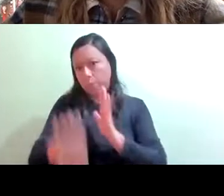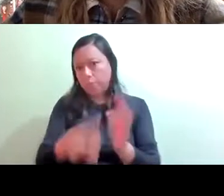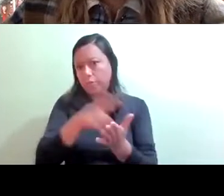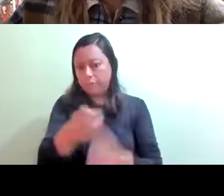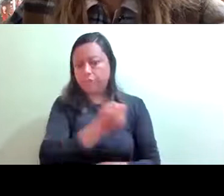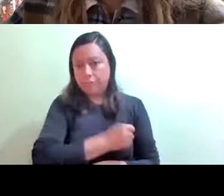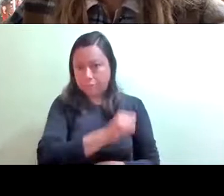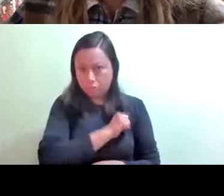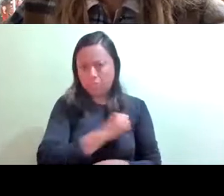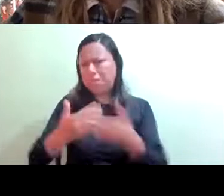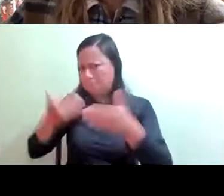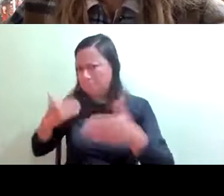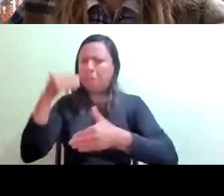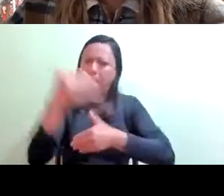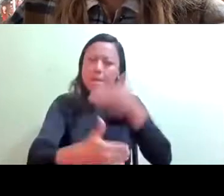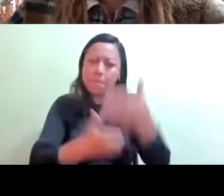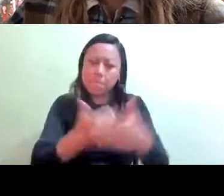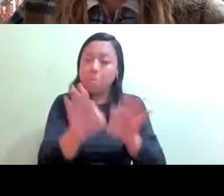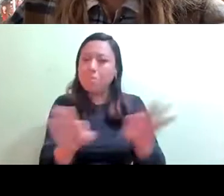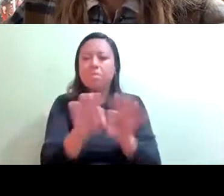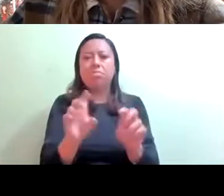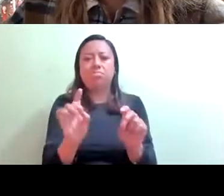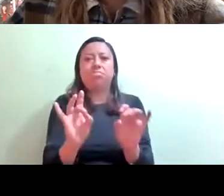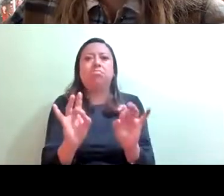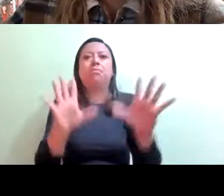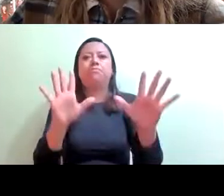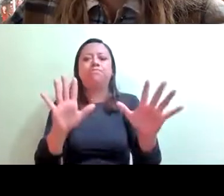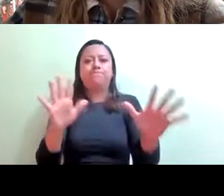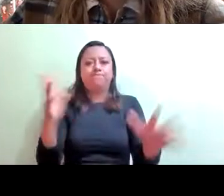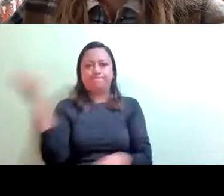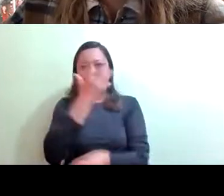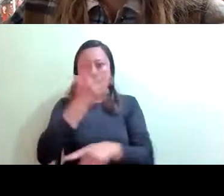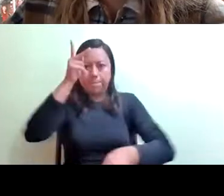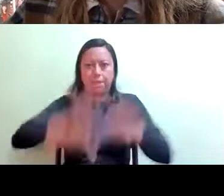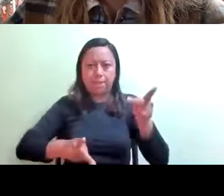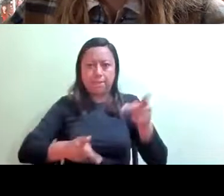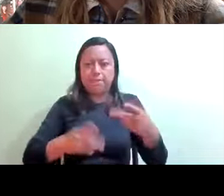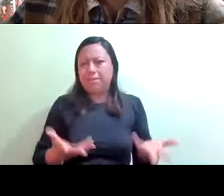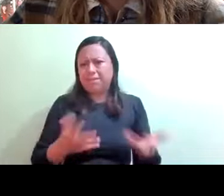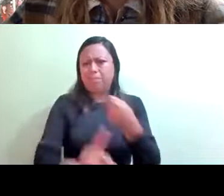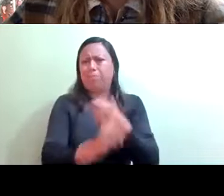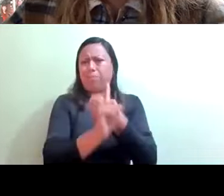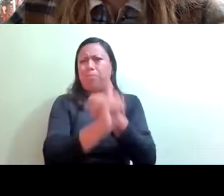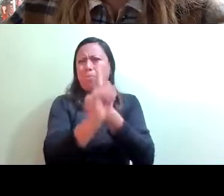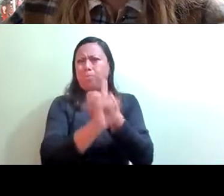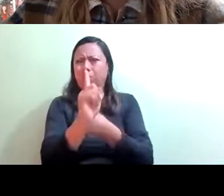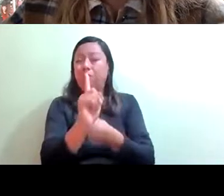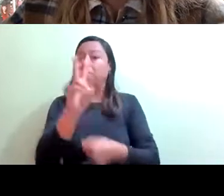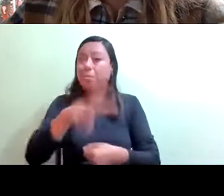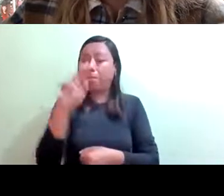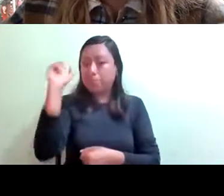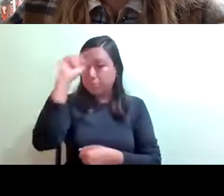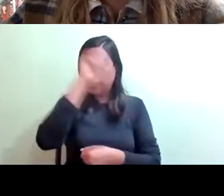estábamos avanzando de una manera importante y de pronto tenemos muchos problemas, una crisis